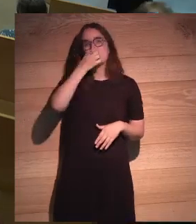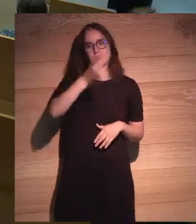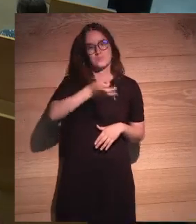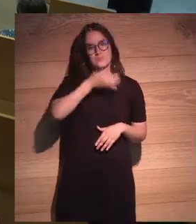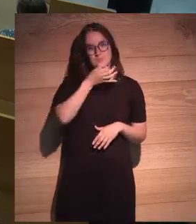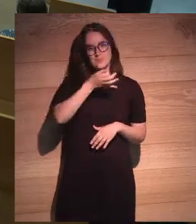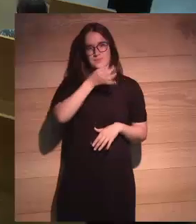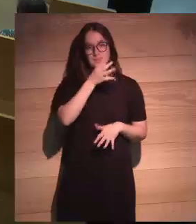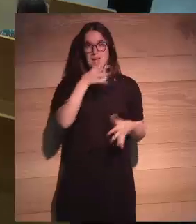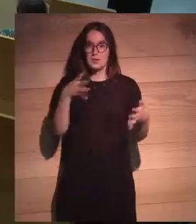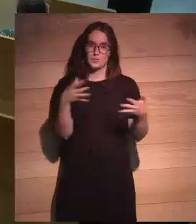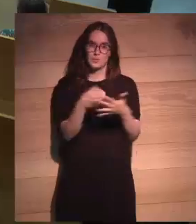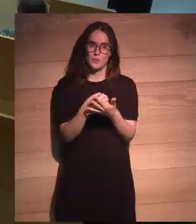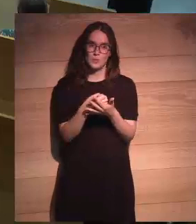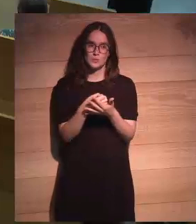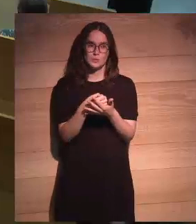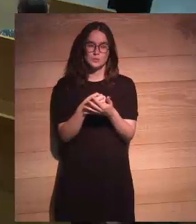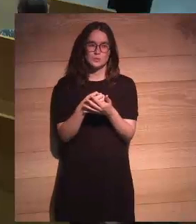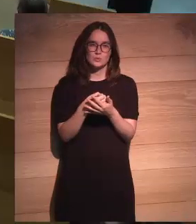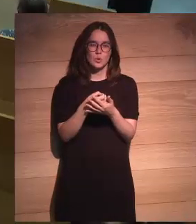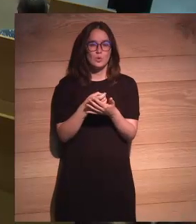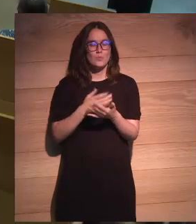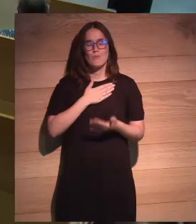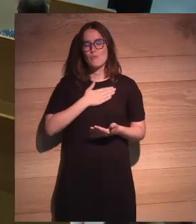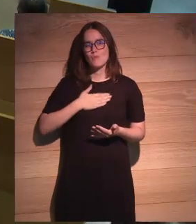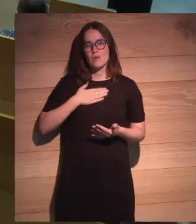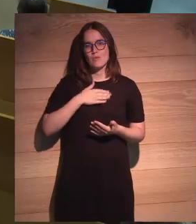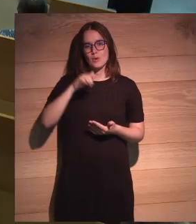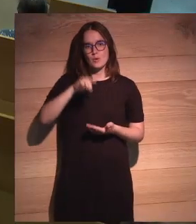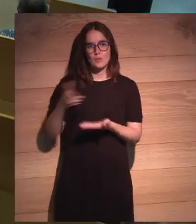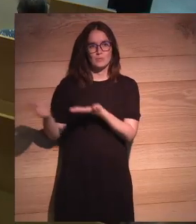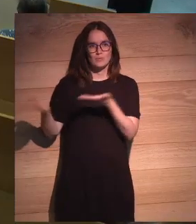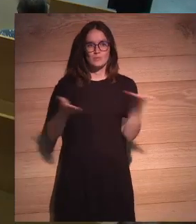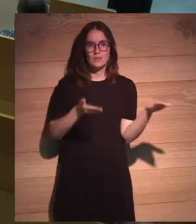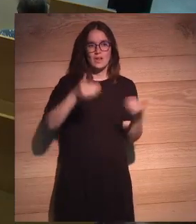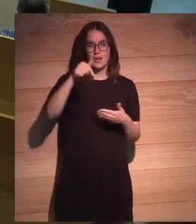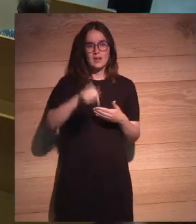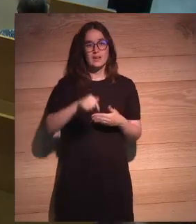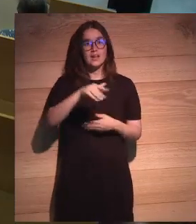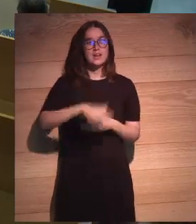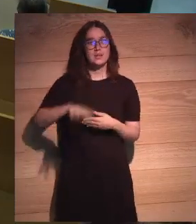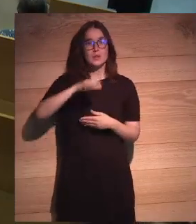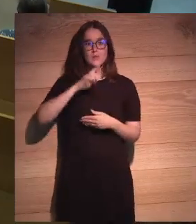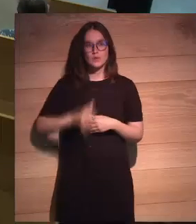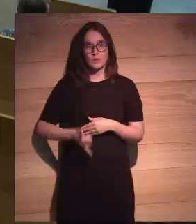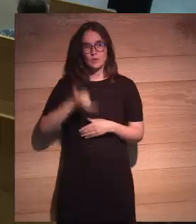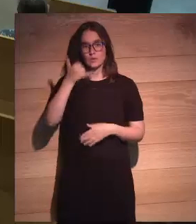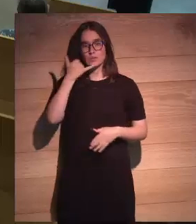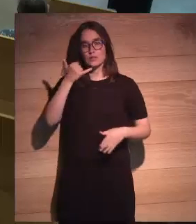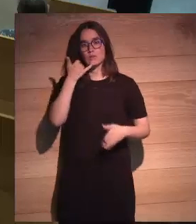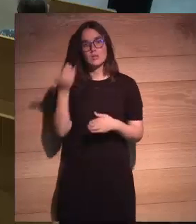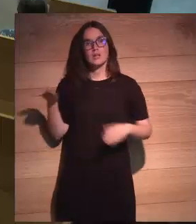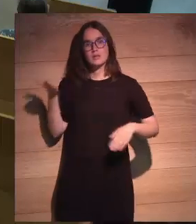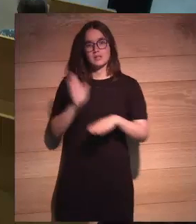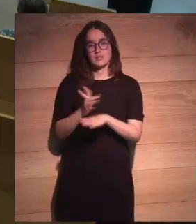Buenas tardes a todos. Es un placer hoy recibir aquí en el espacio Fundación Telefónica la